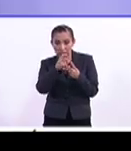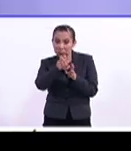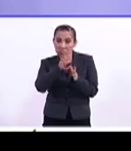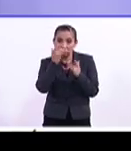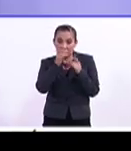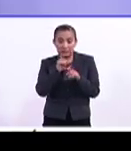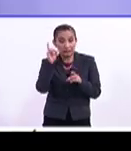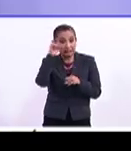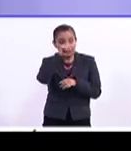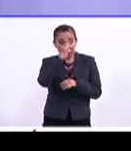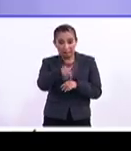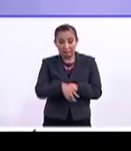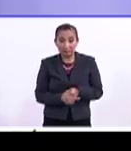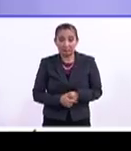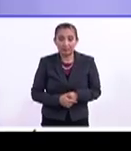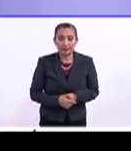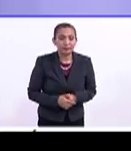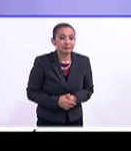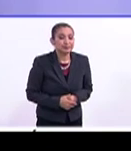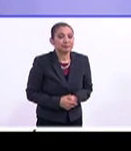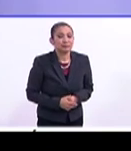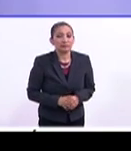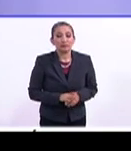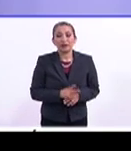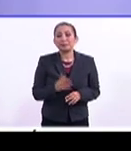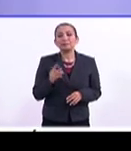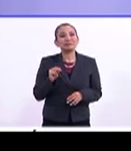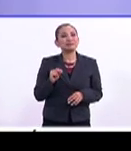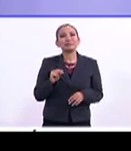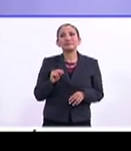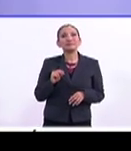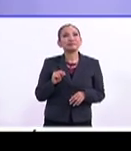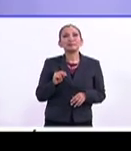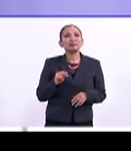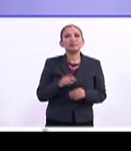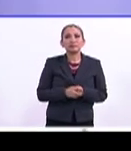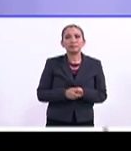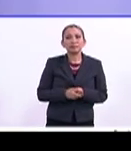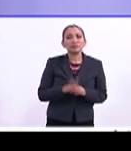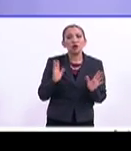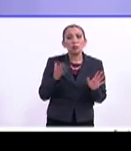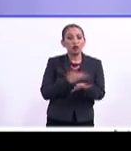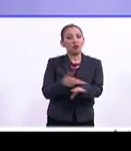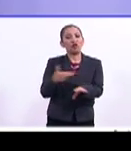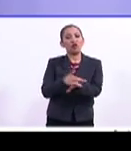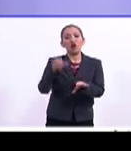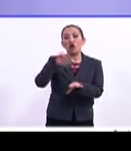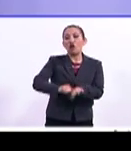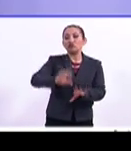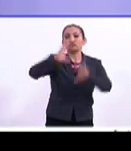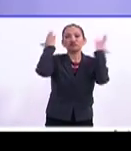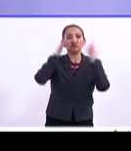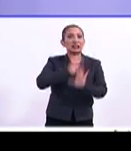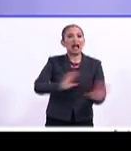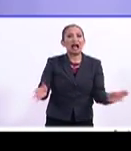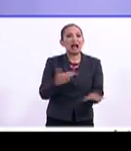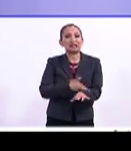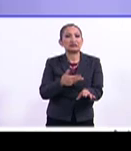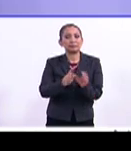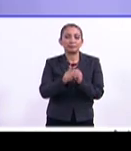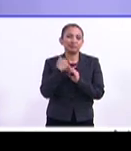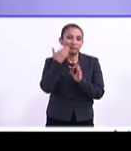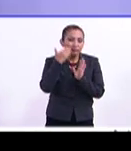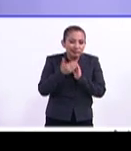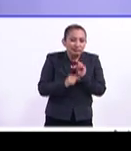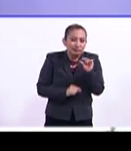Es complicado porque no es como resolver algo de la noche a la mañana, ¿no? Lleva